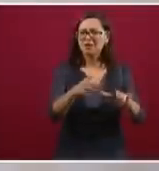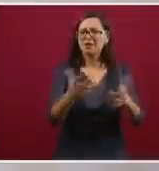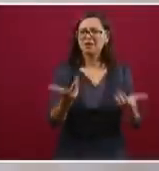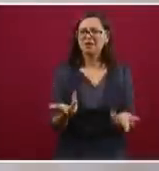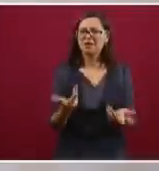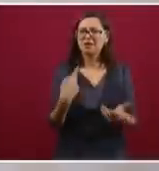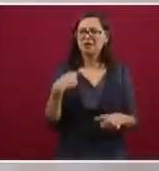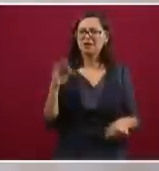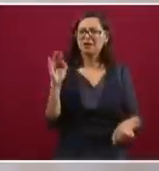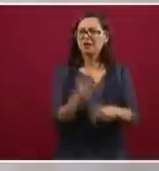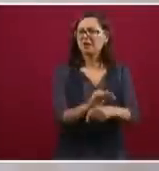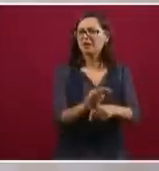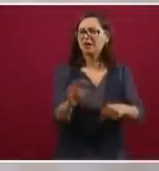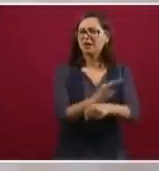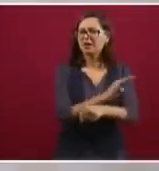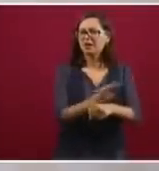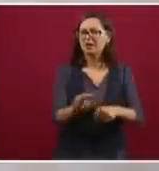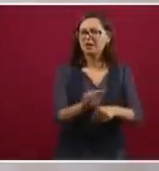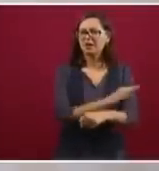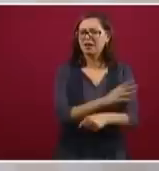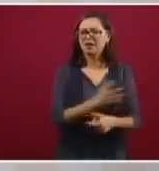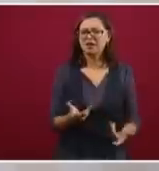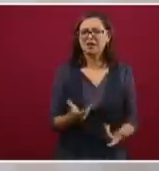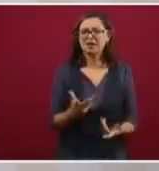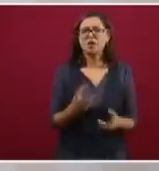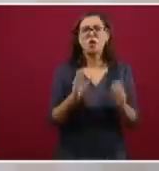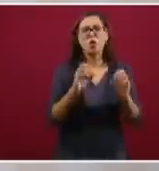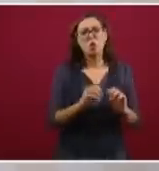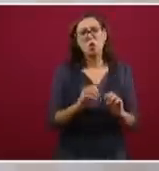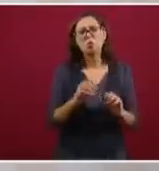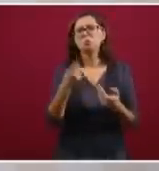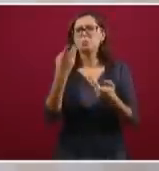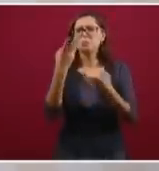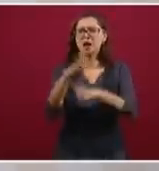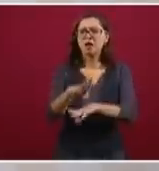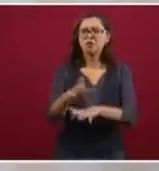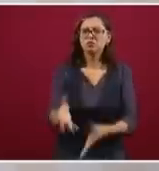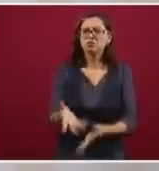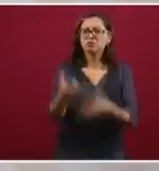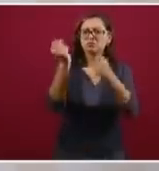benefició, a un banco que rescató?